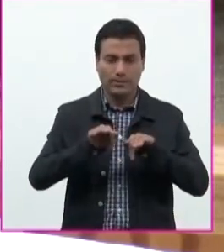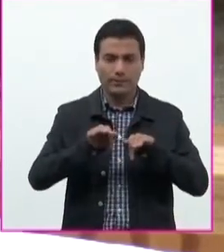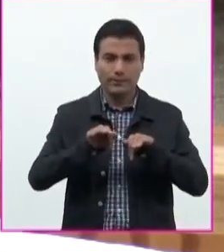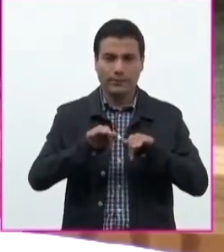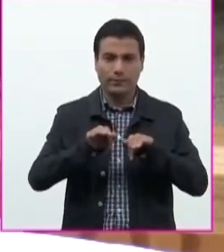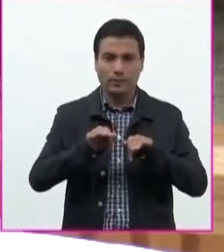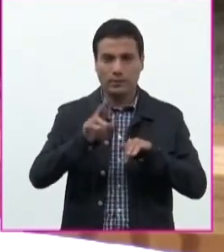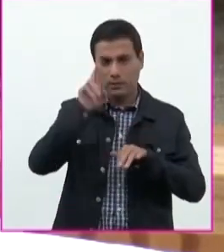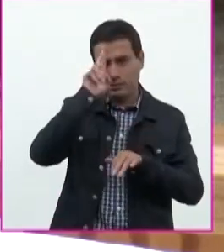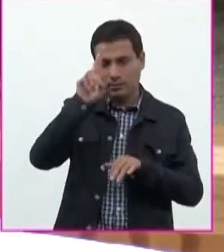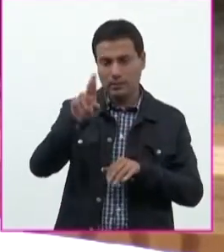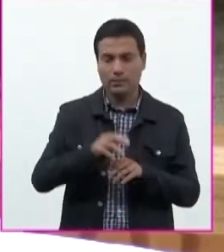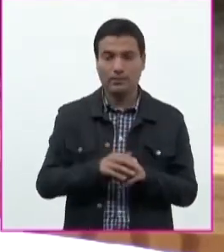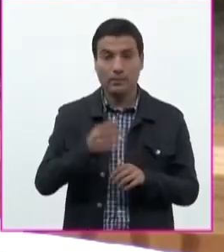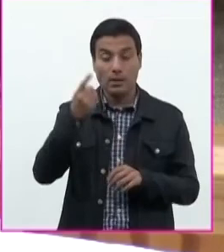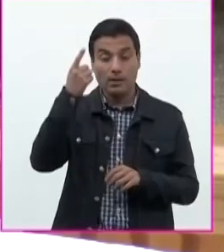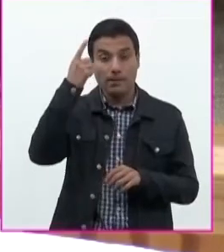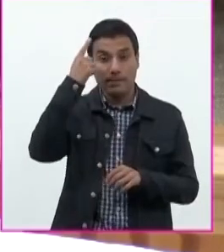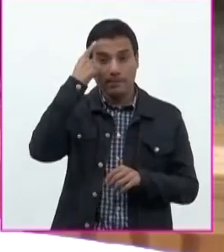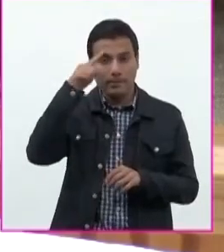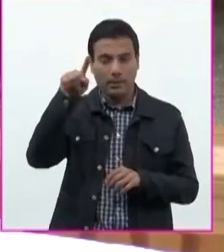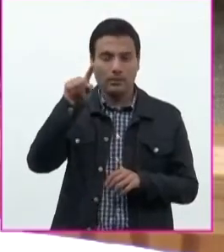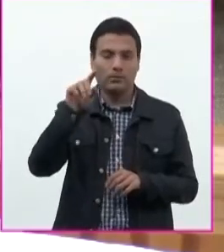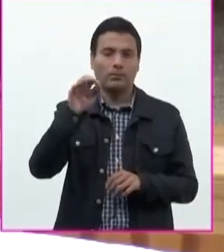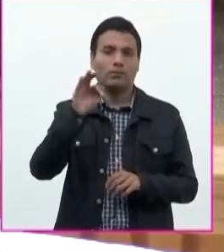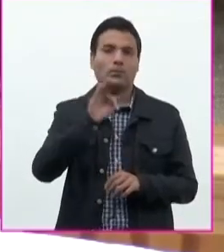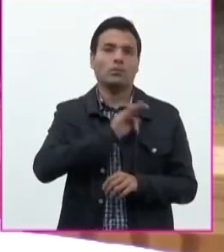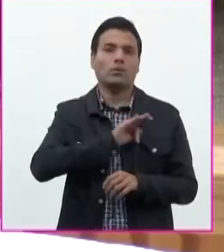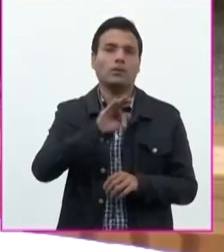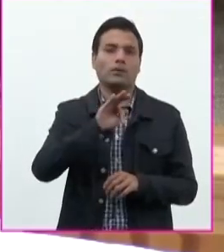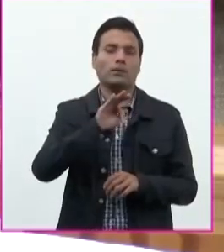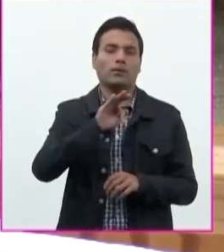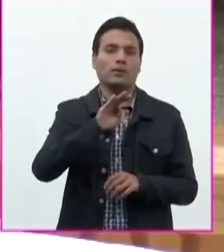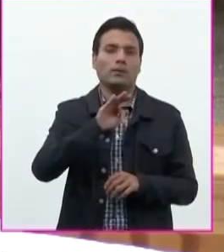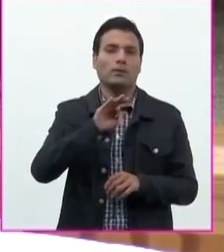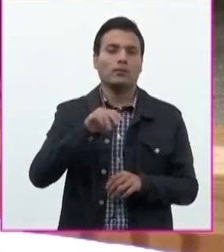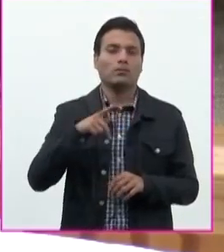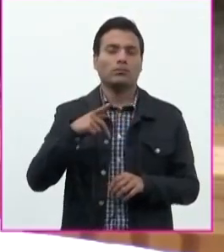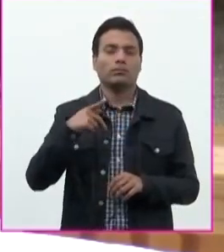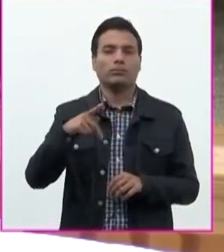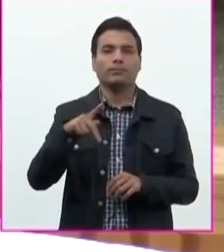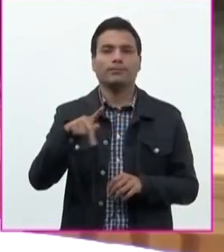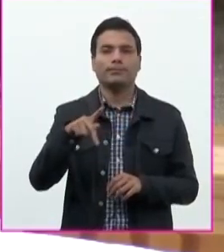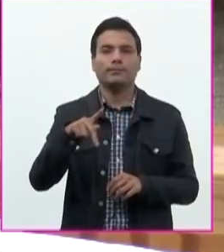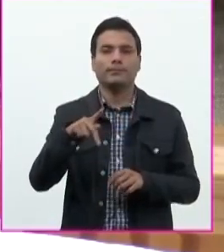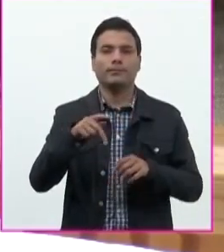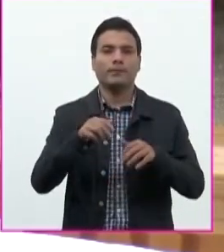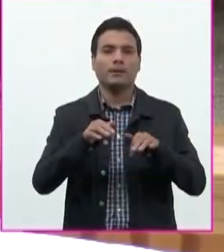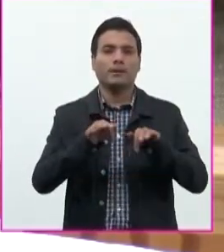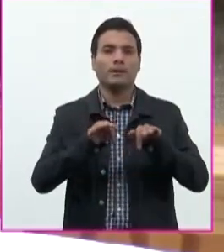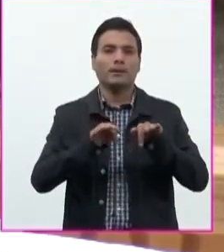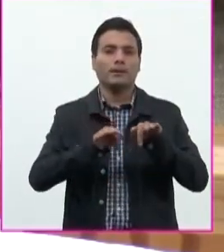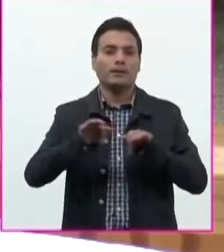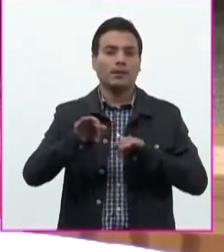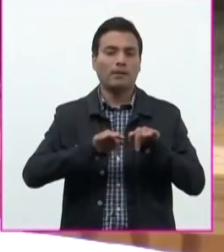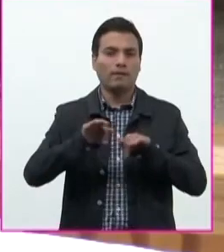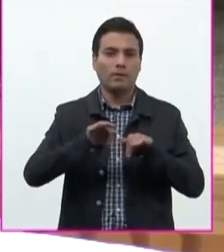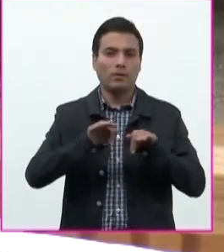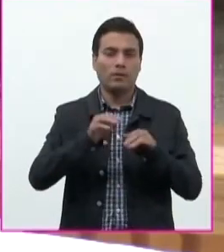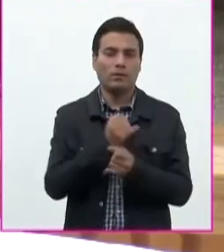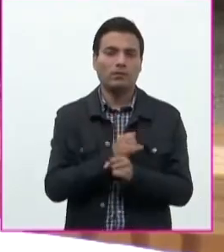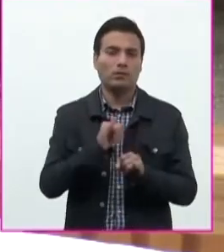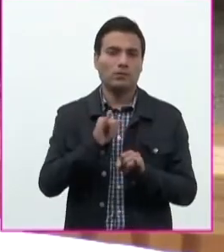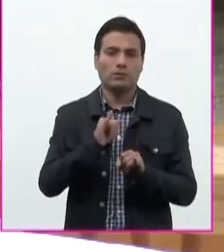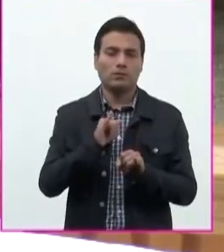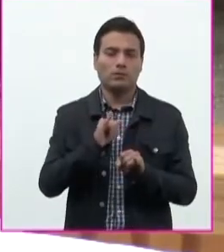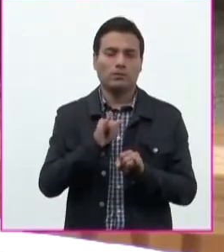condiciones para el ejercicio y la realización de manera independiente de